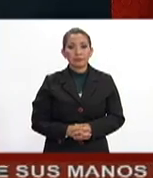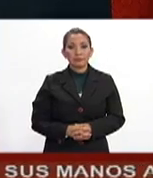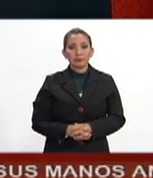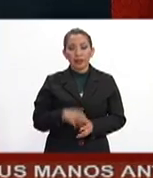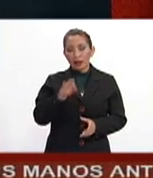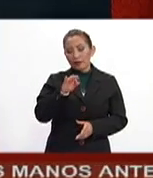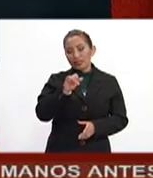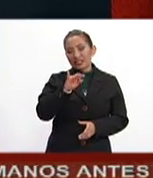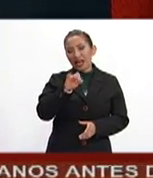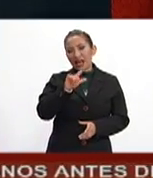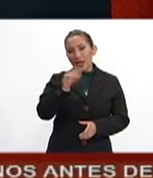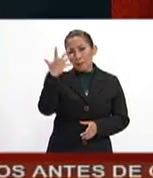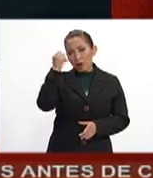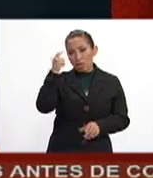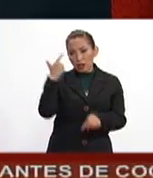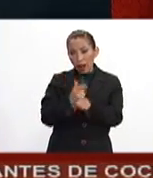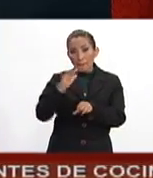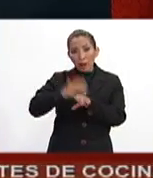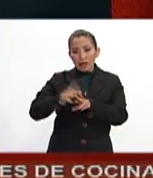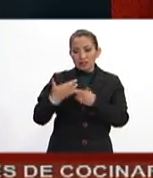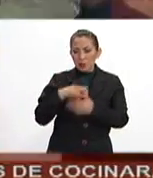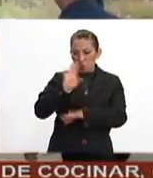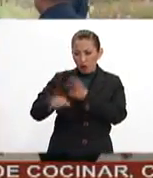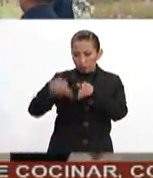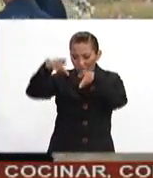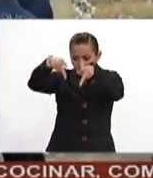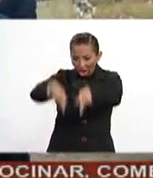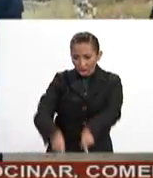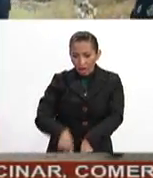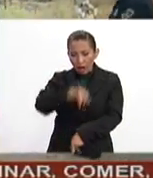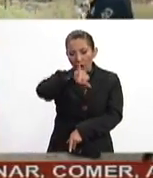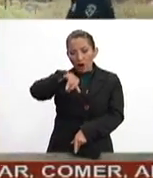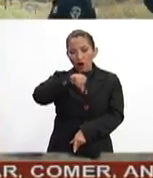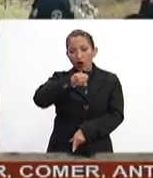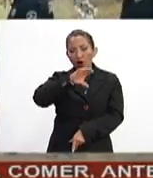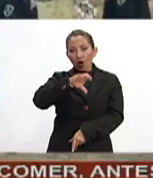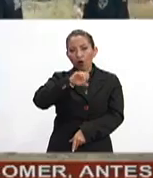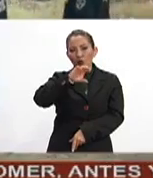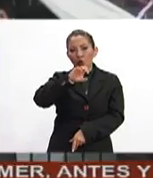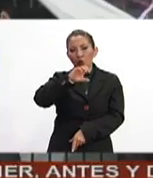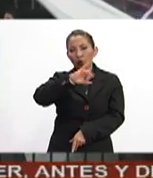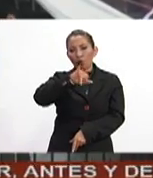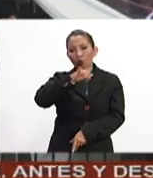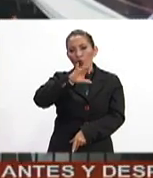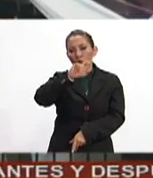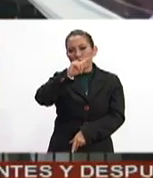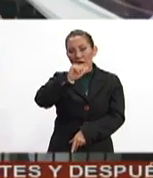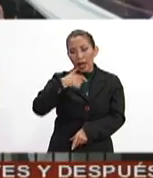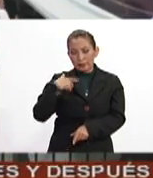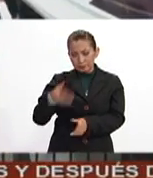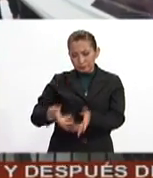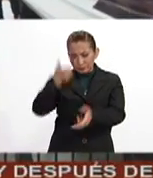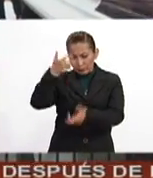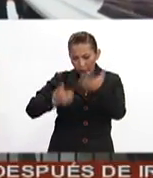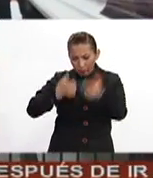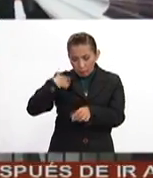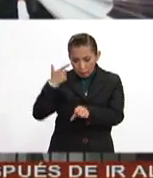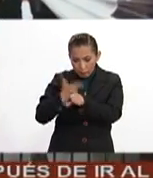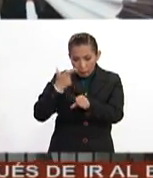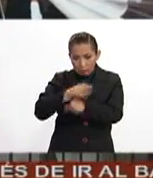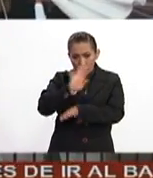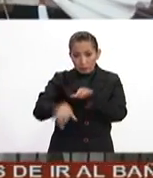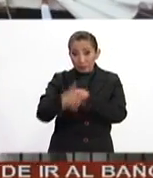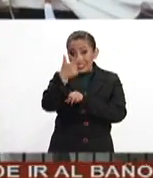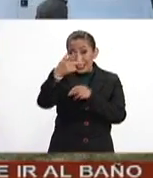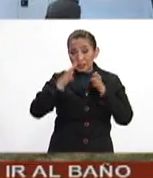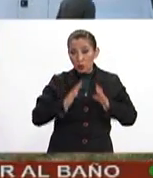La Fiscalía de Morelos encontró más restos humanos en la fosa de Jojutla. Durante la segunda etapa de exhumación, los peritos hallaron los restos